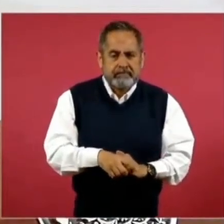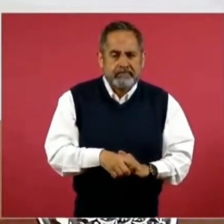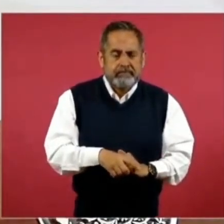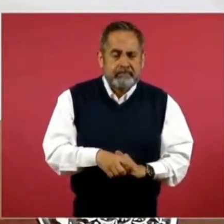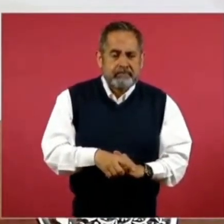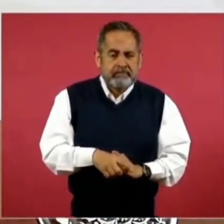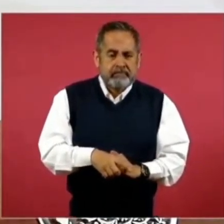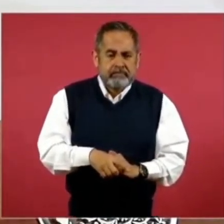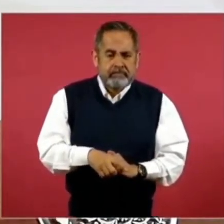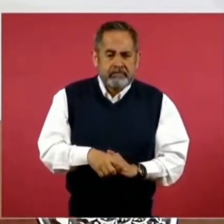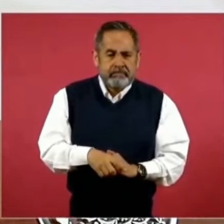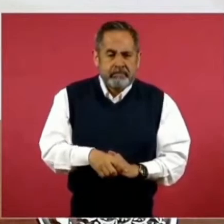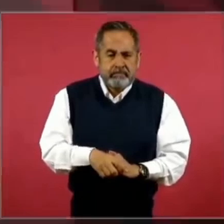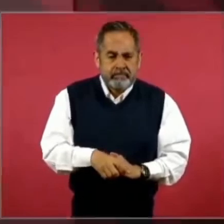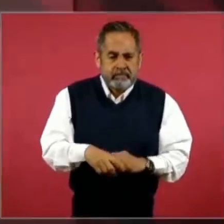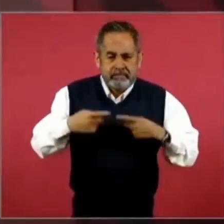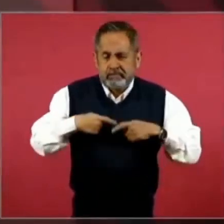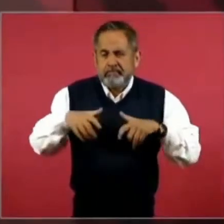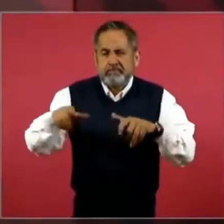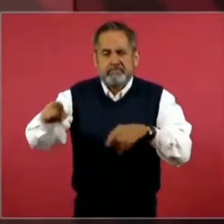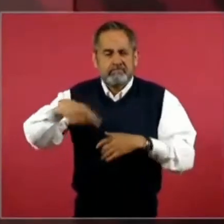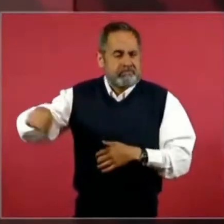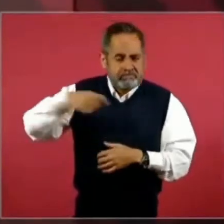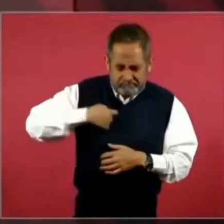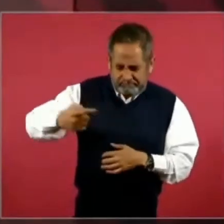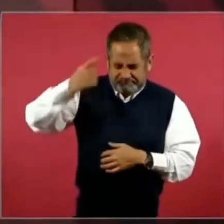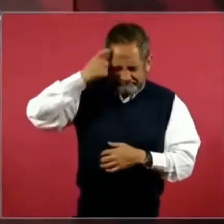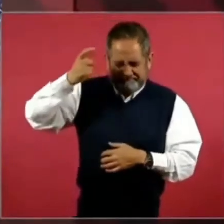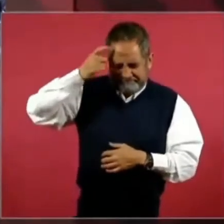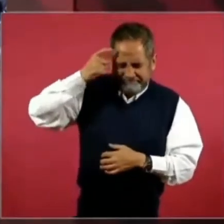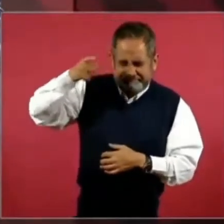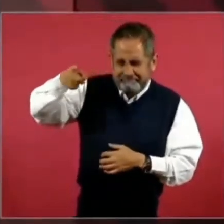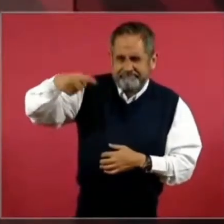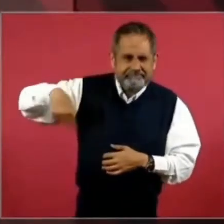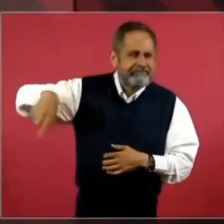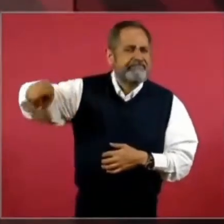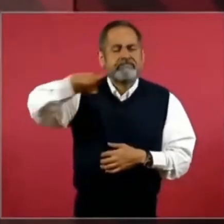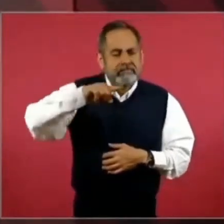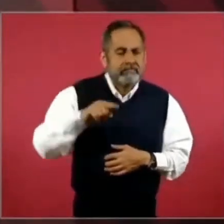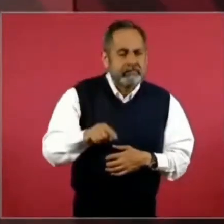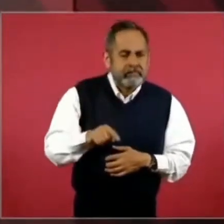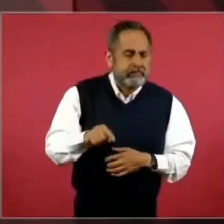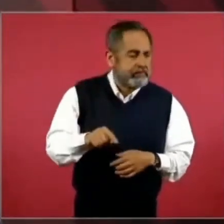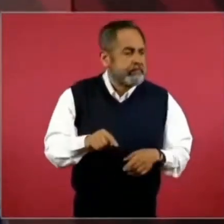Eh está muy consciente de lo que